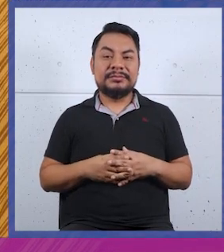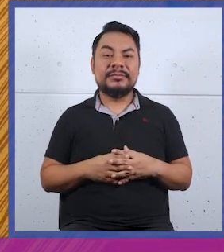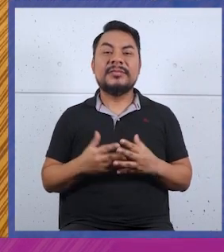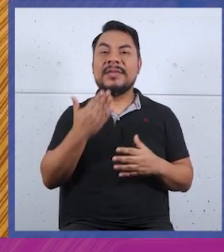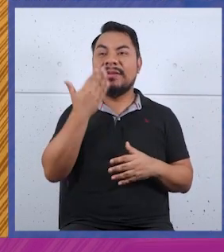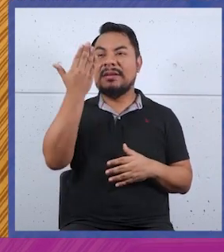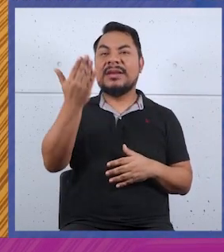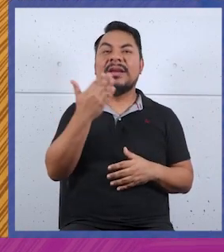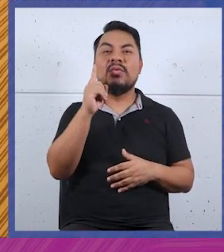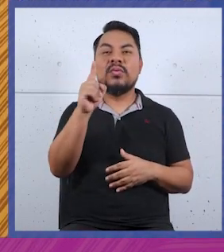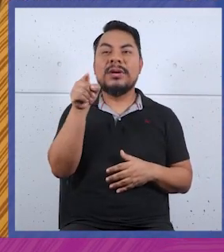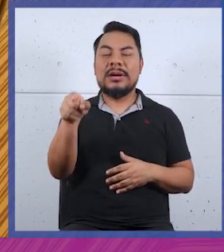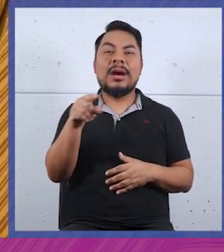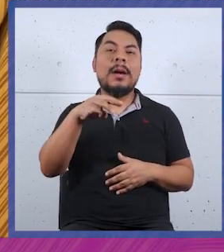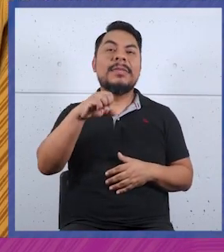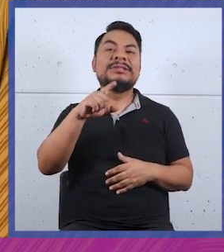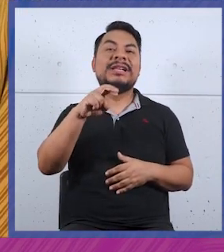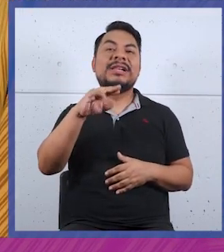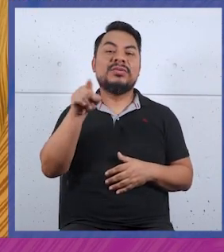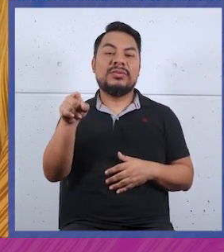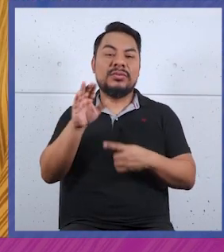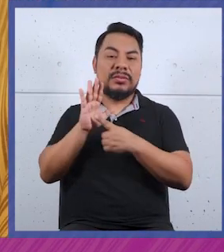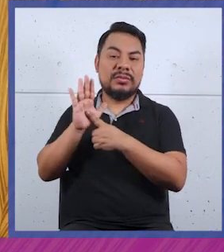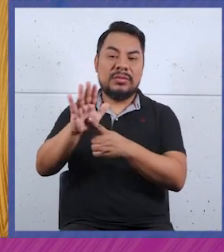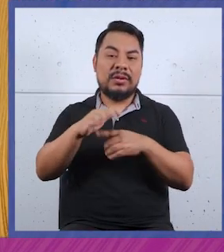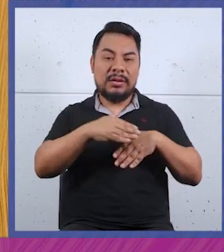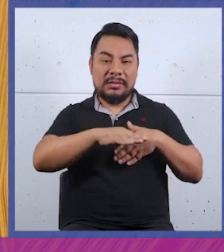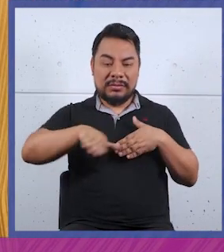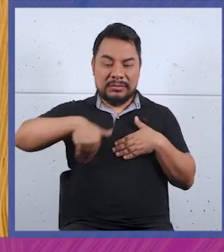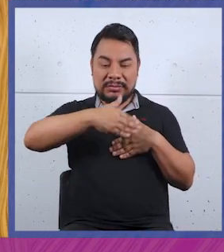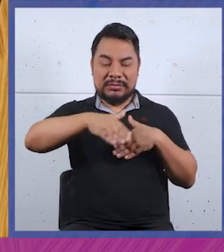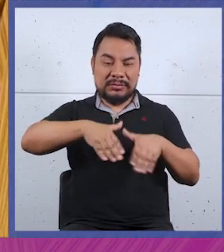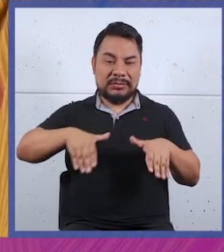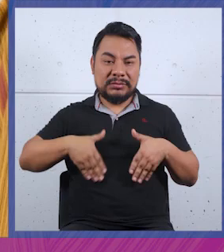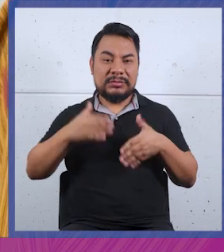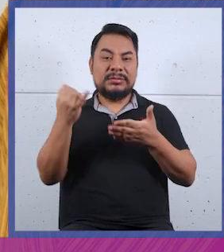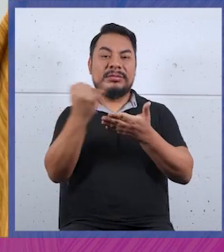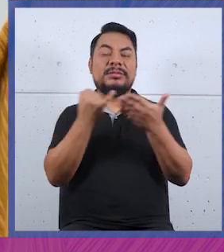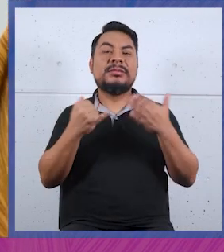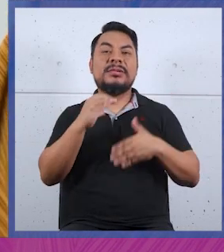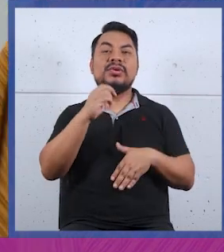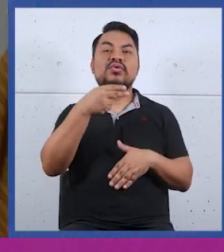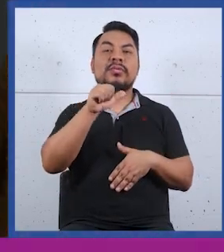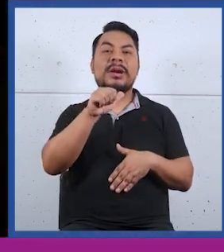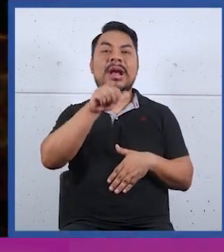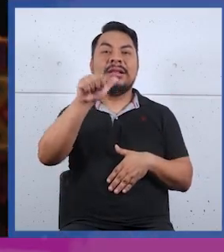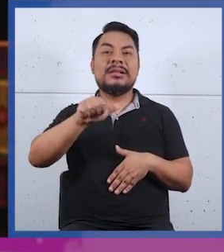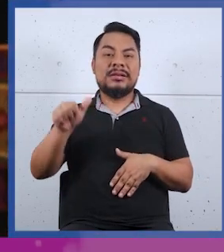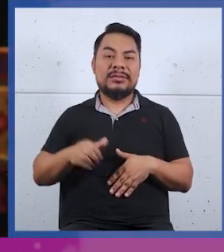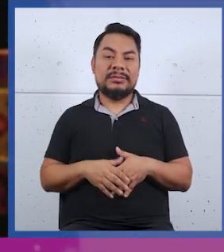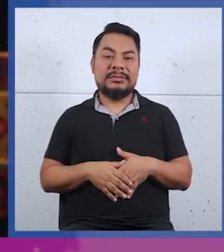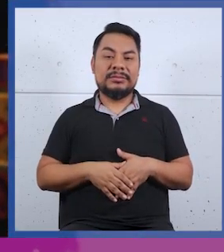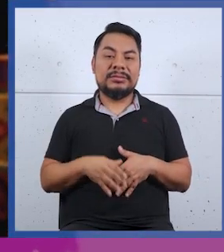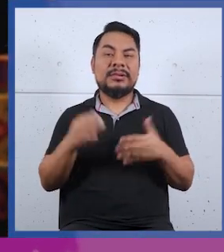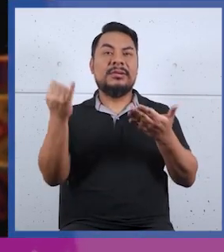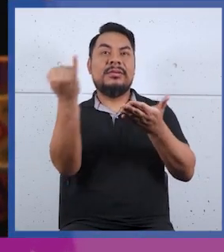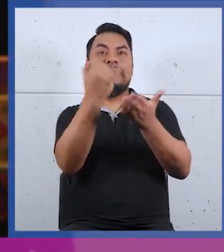ellas fue don Marcelino, quien presentó una faja llamada Chumbi Andino. La